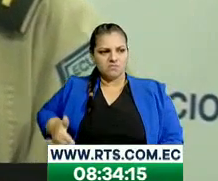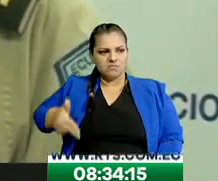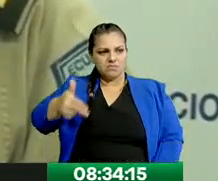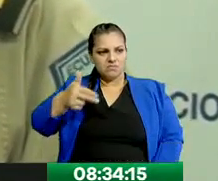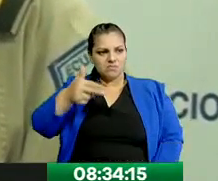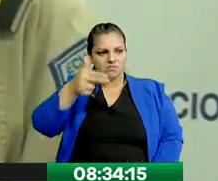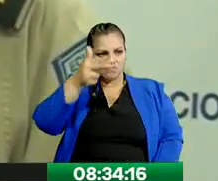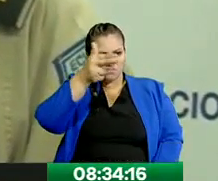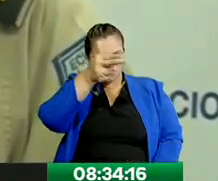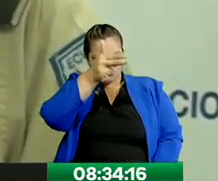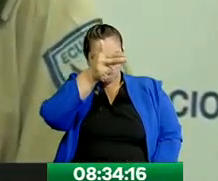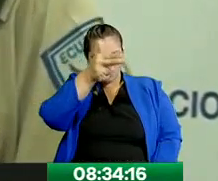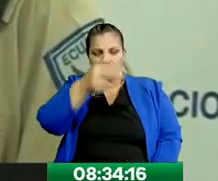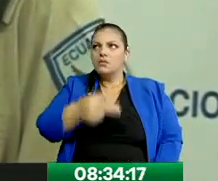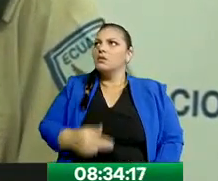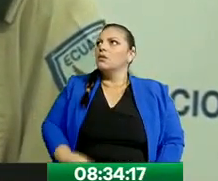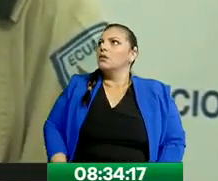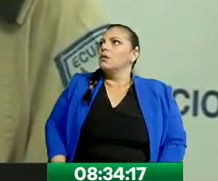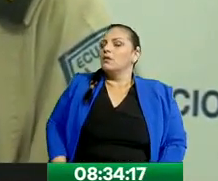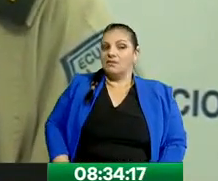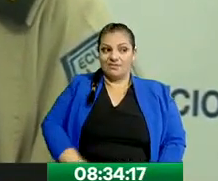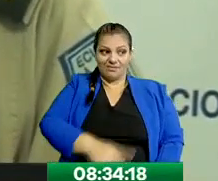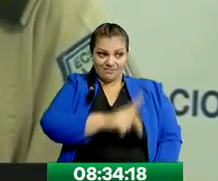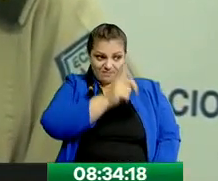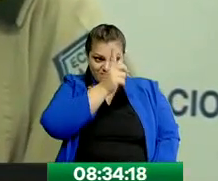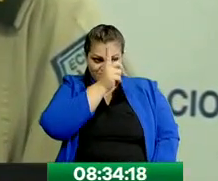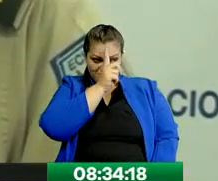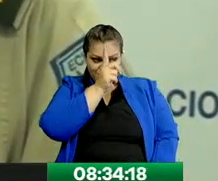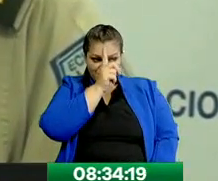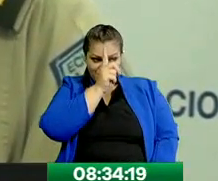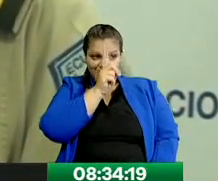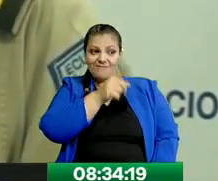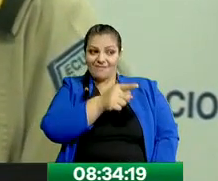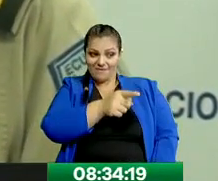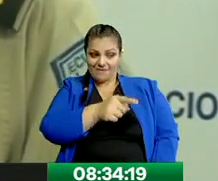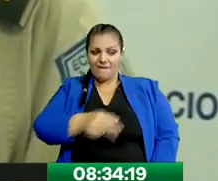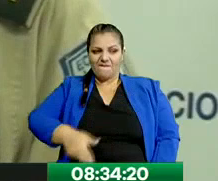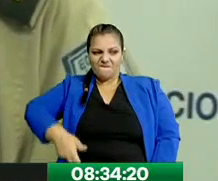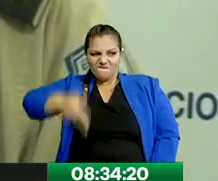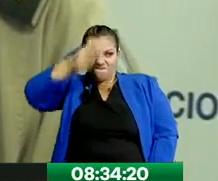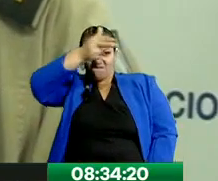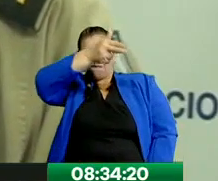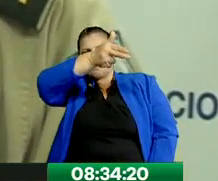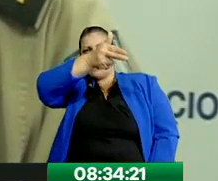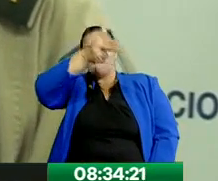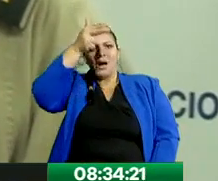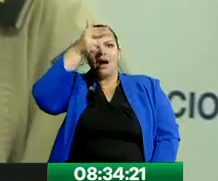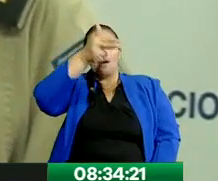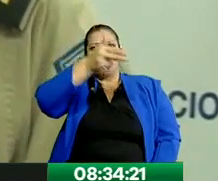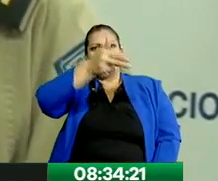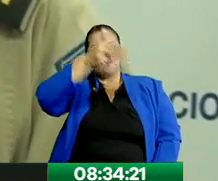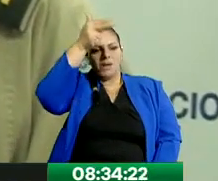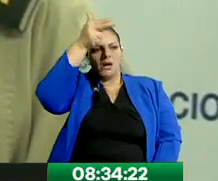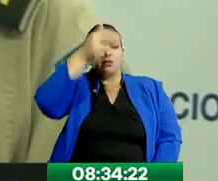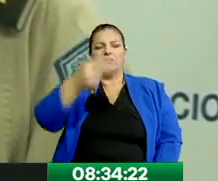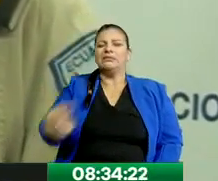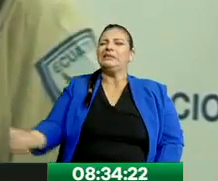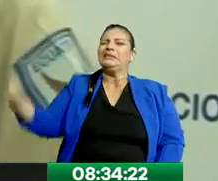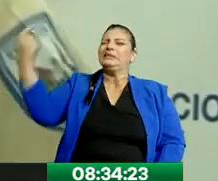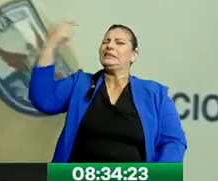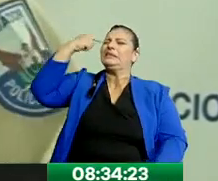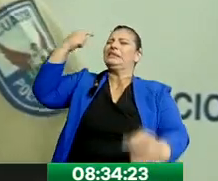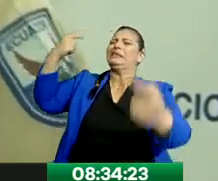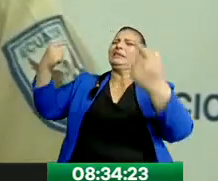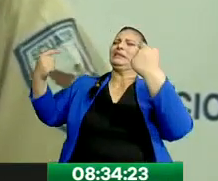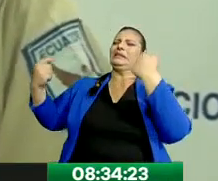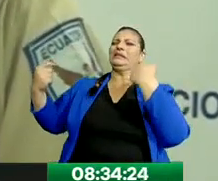que no le llega a llegar. Sin embargo, este delincuente realiza dos disparos en contra del cuñado, que él